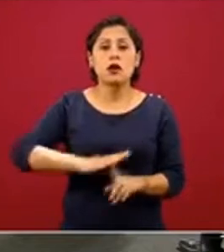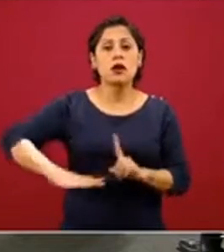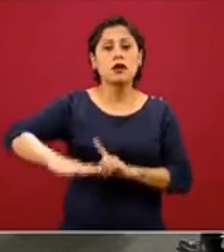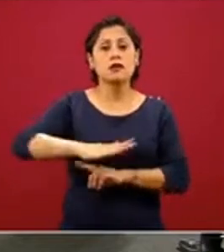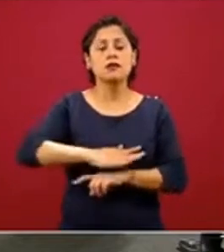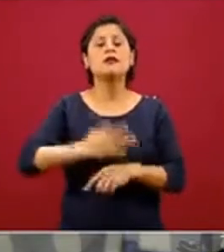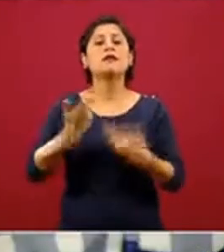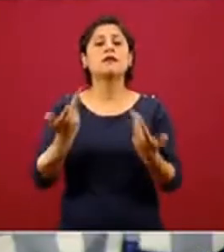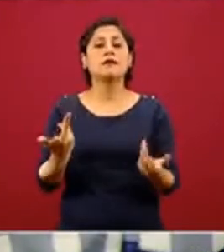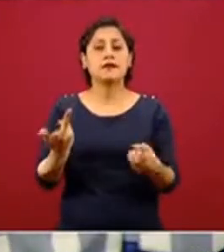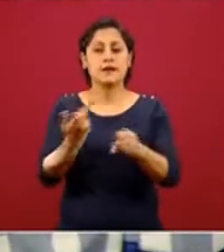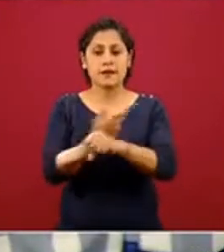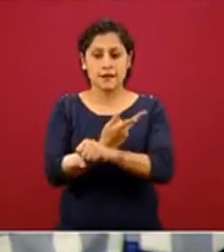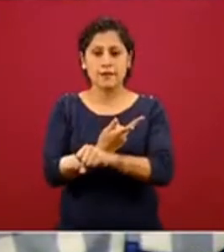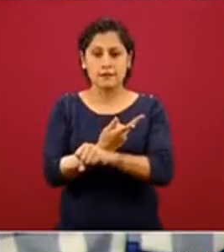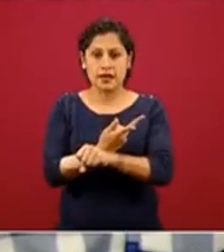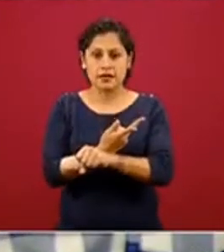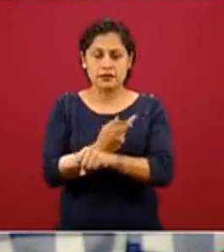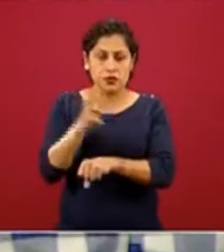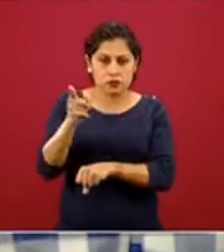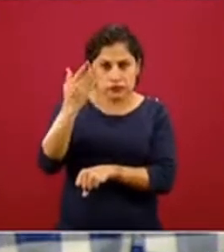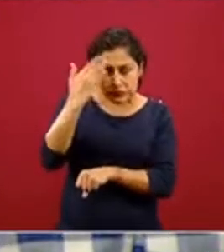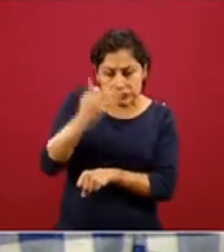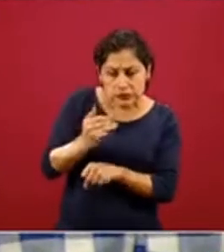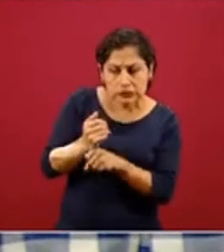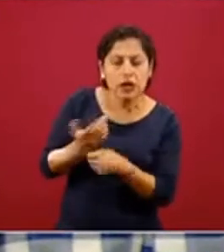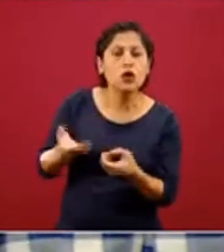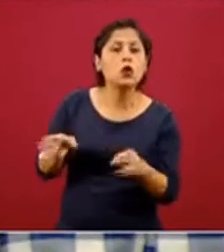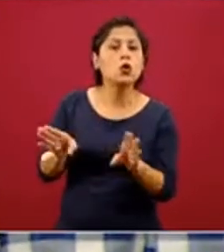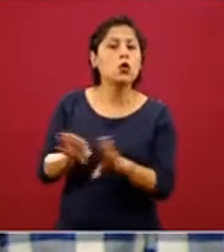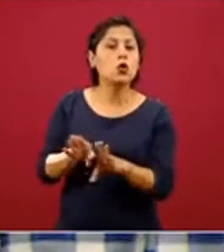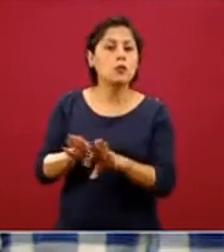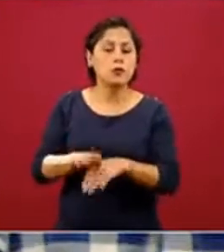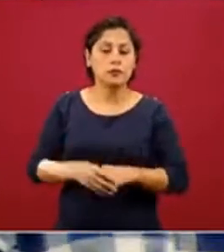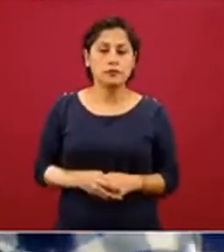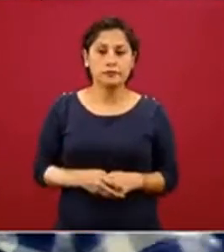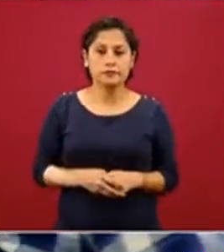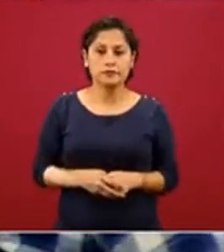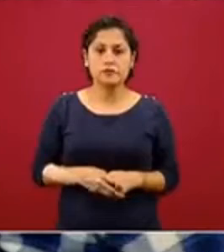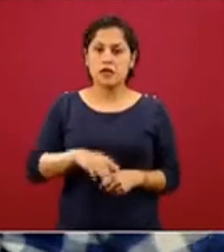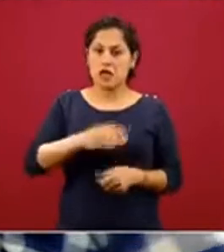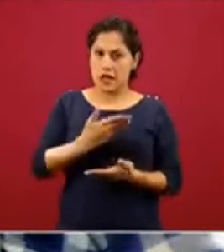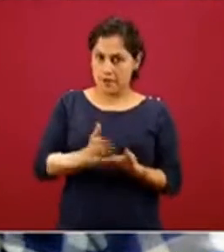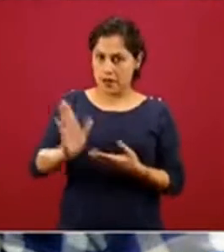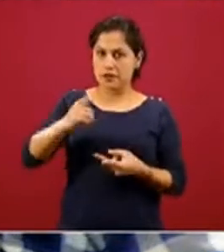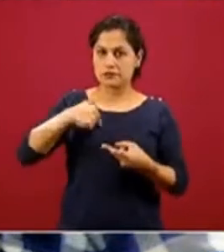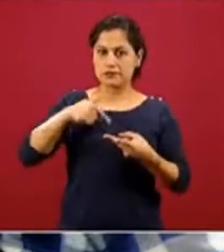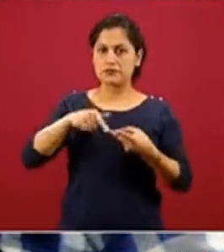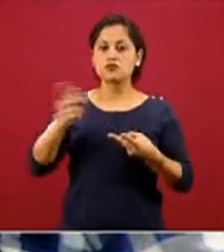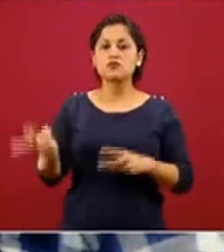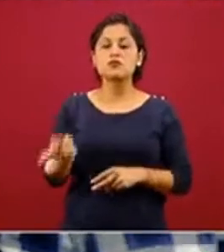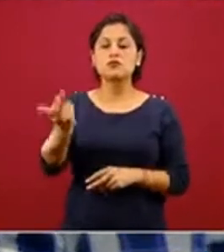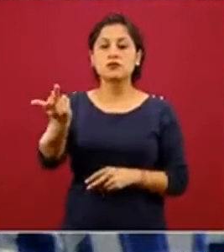que tienen de la ciudad, cómo están las cosas ahí. Y yo tengo una pregunta sobre